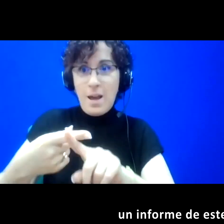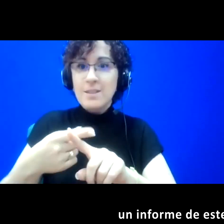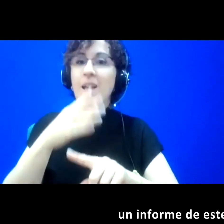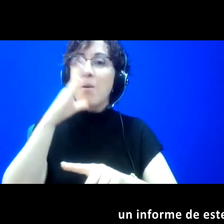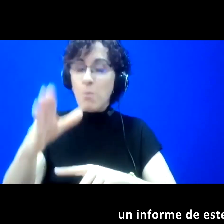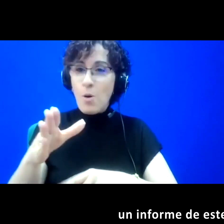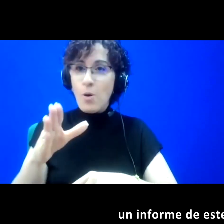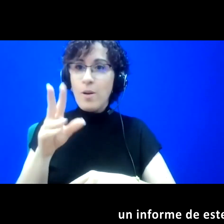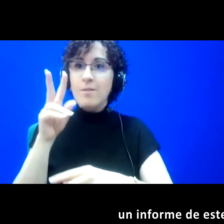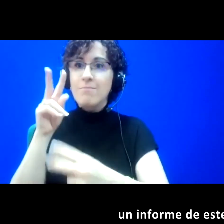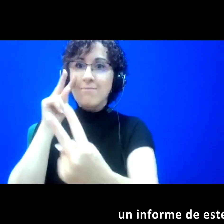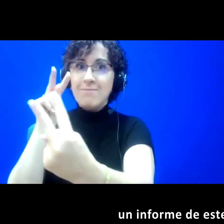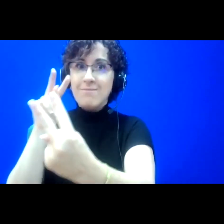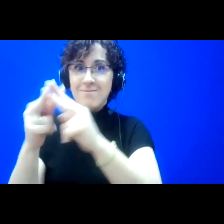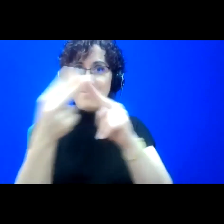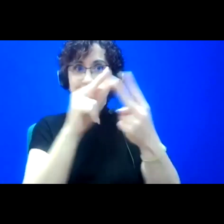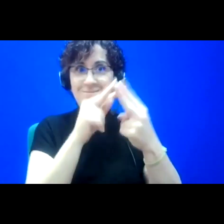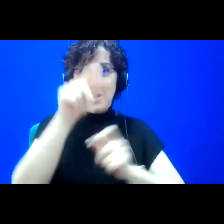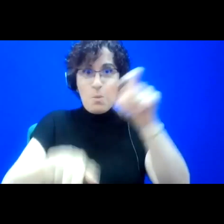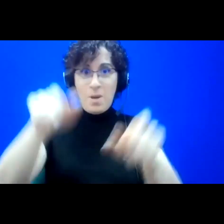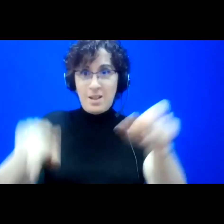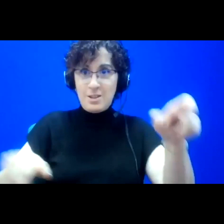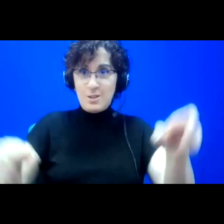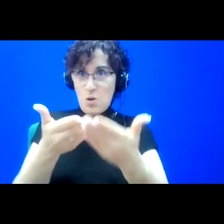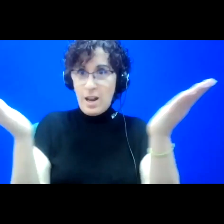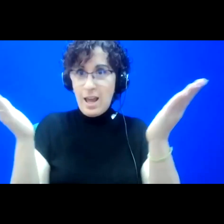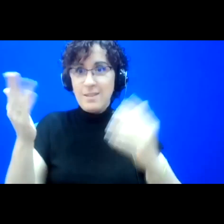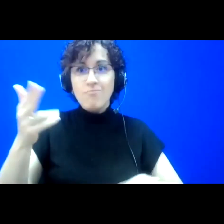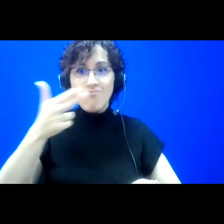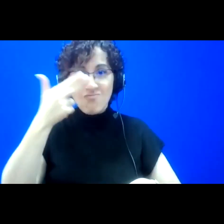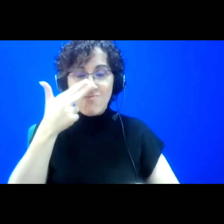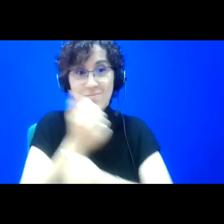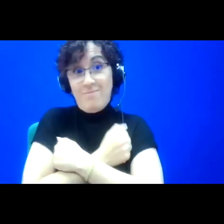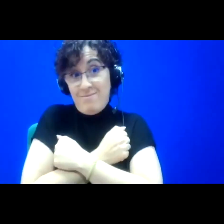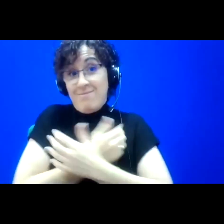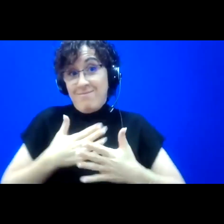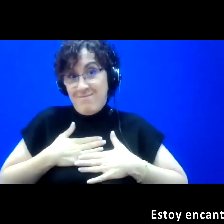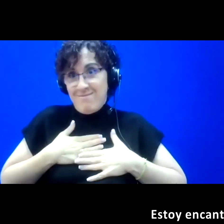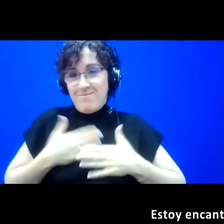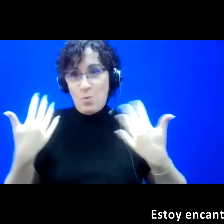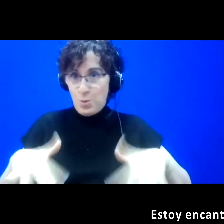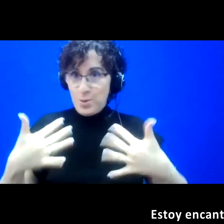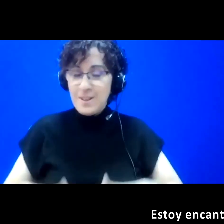estas personas tan interesantes, tan queridas para mí.